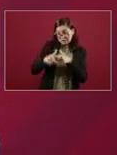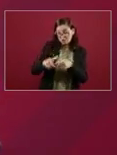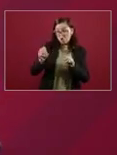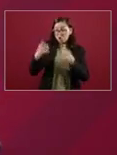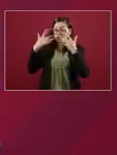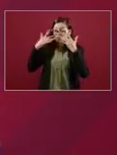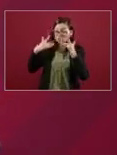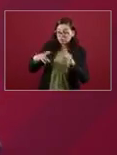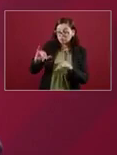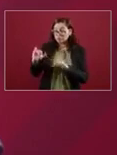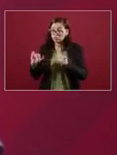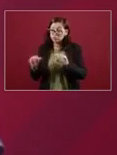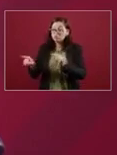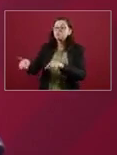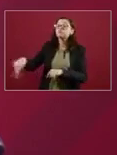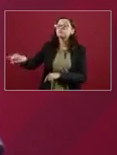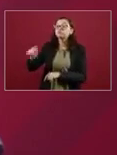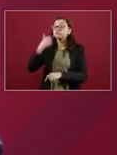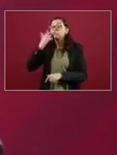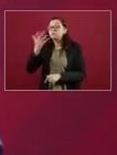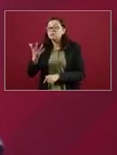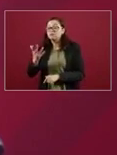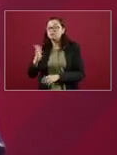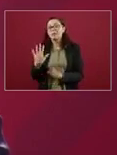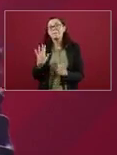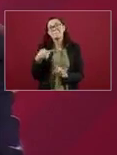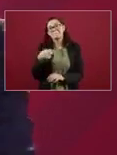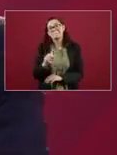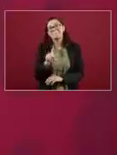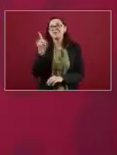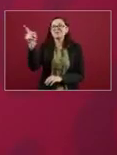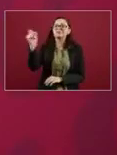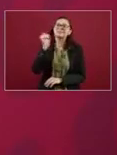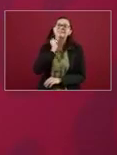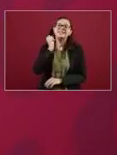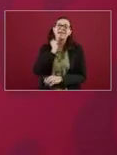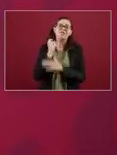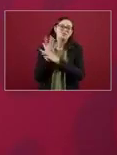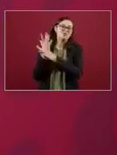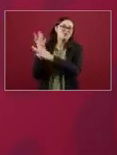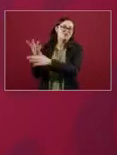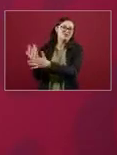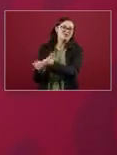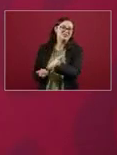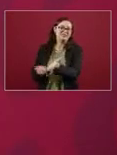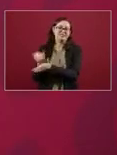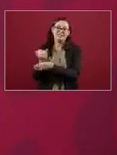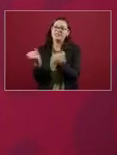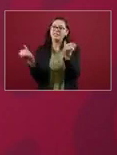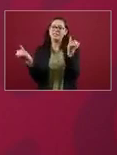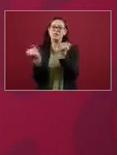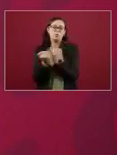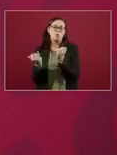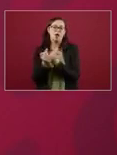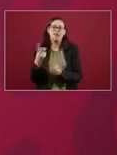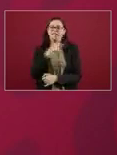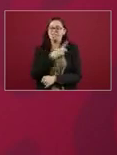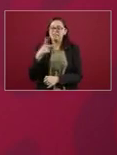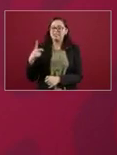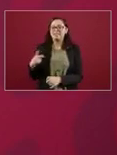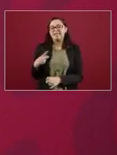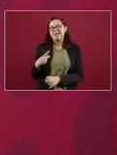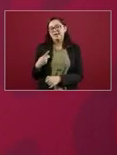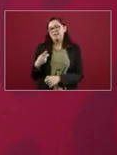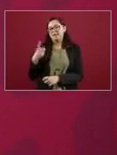Entonces, eso lo tiene que resolver el Senado. También se requiere dos terceras partes, mayoría calificada,